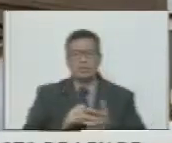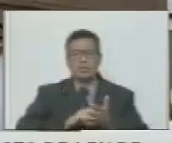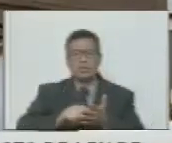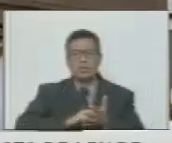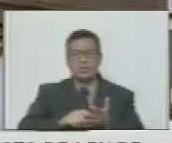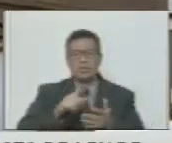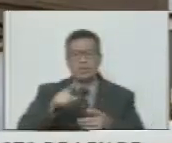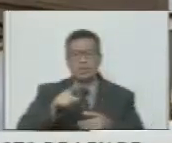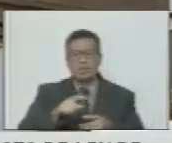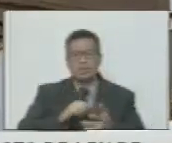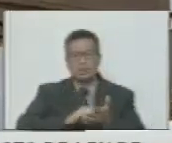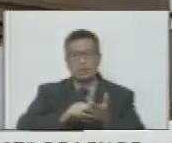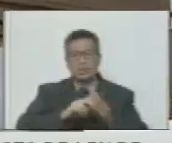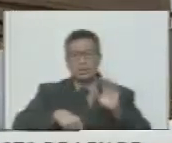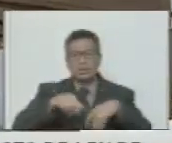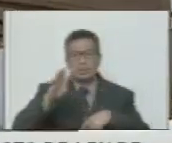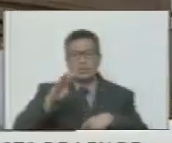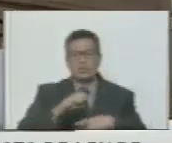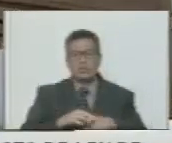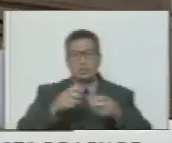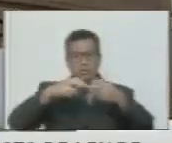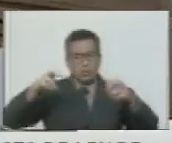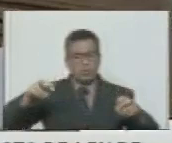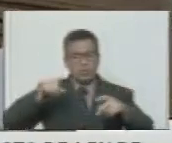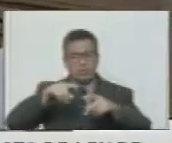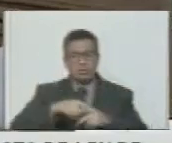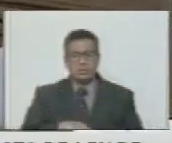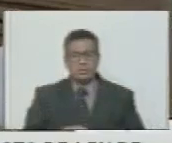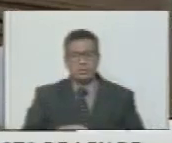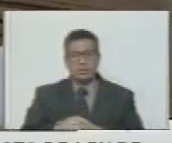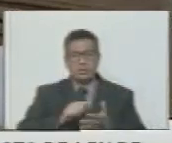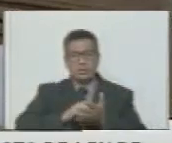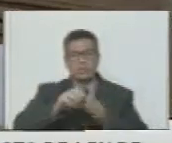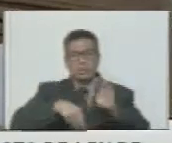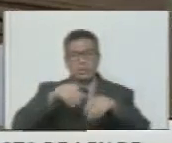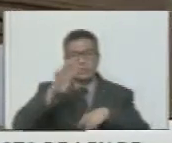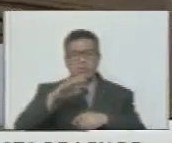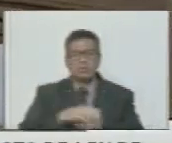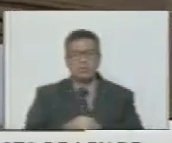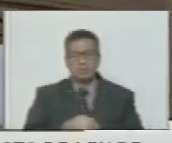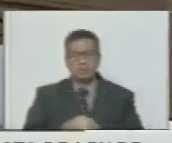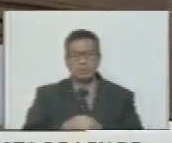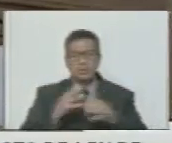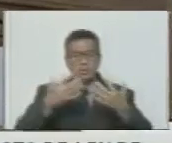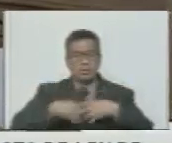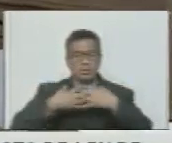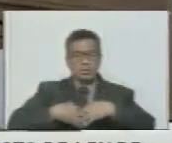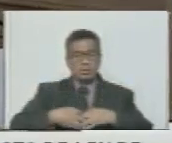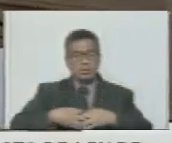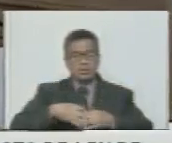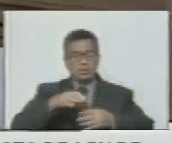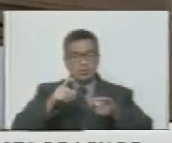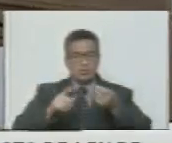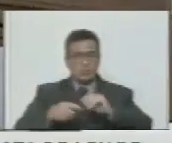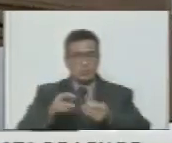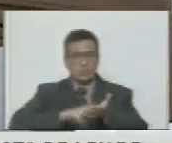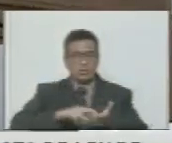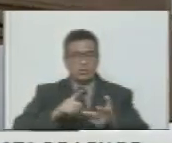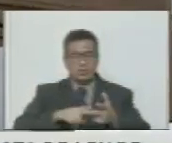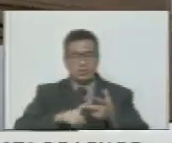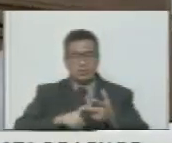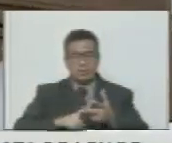que pasa a ser el artículo 14 en los términos siguientes. Artículo 14. Las empresas de seguros,